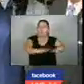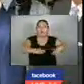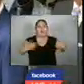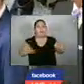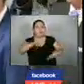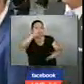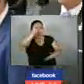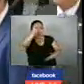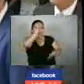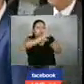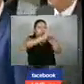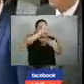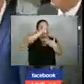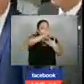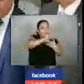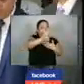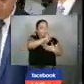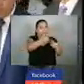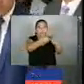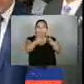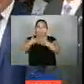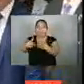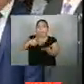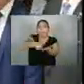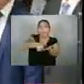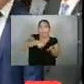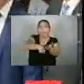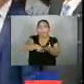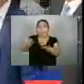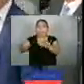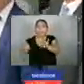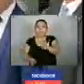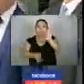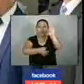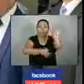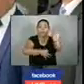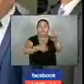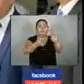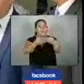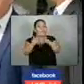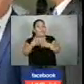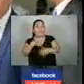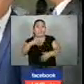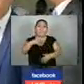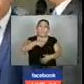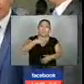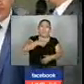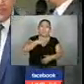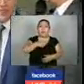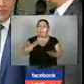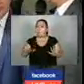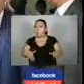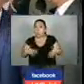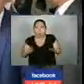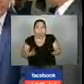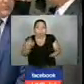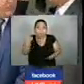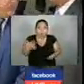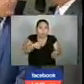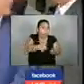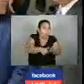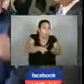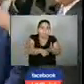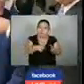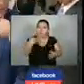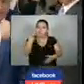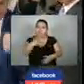de obras y proyectos en las comunidades. Esta pieza se presenta en medio de varias quejas de la falta de liquidez de algunas comunas en